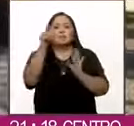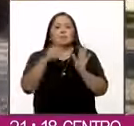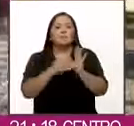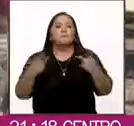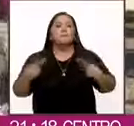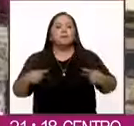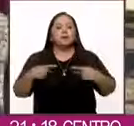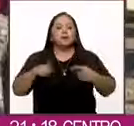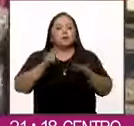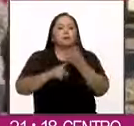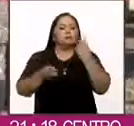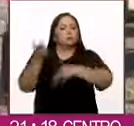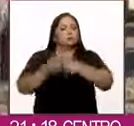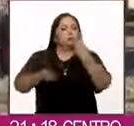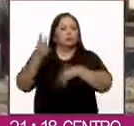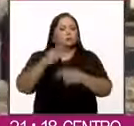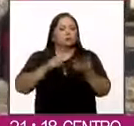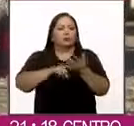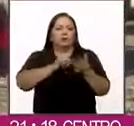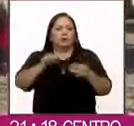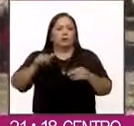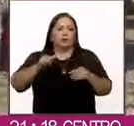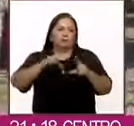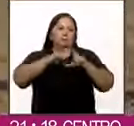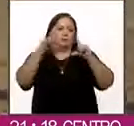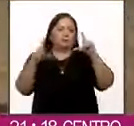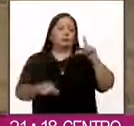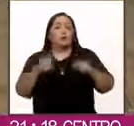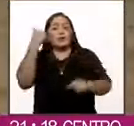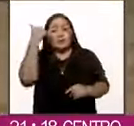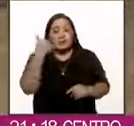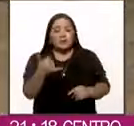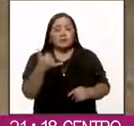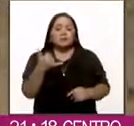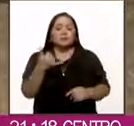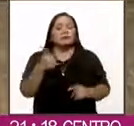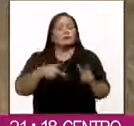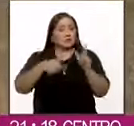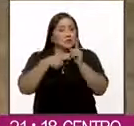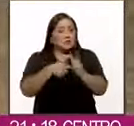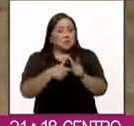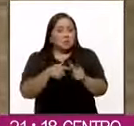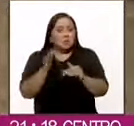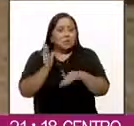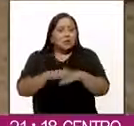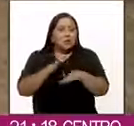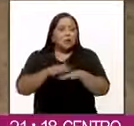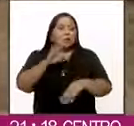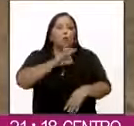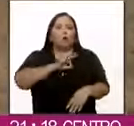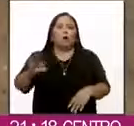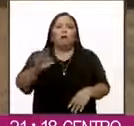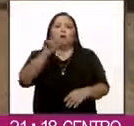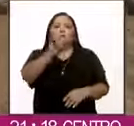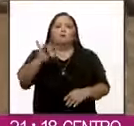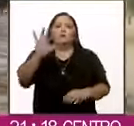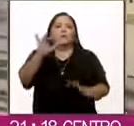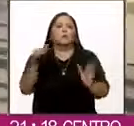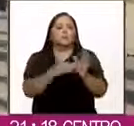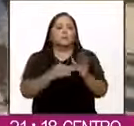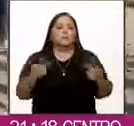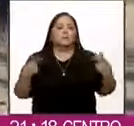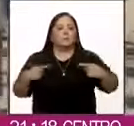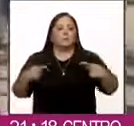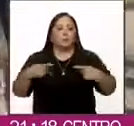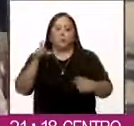100,000 personas que llegaron a solicitar la condición de refugiado a nivel nacional, y si seguimos con esta tendencia vamos a rebasar los